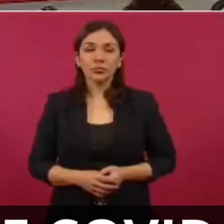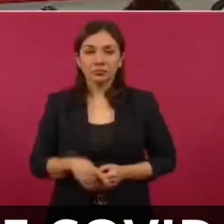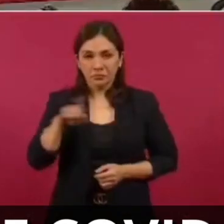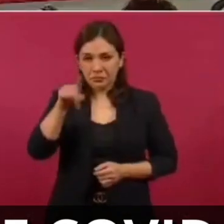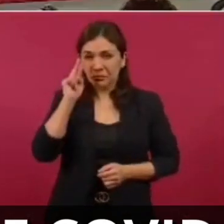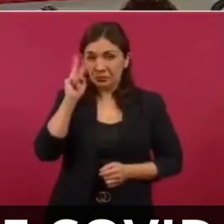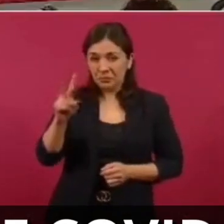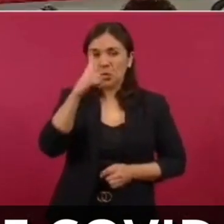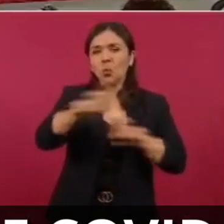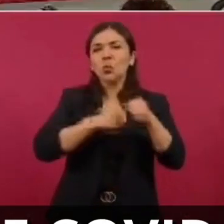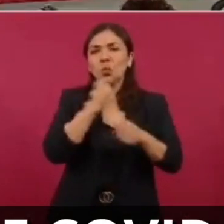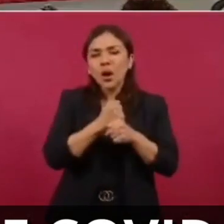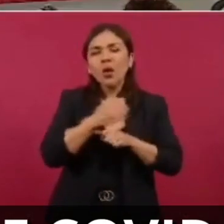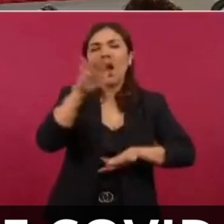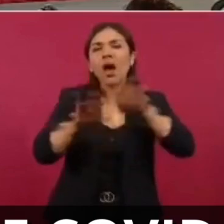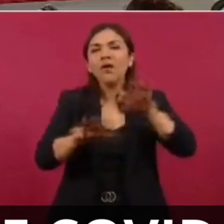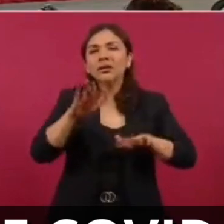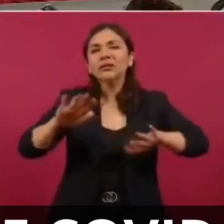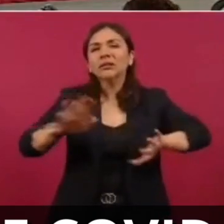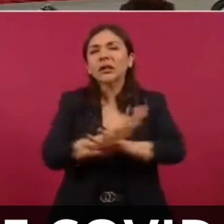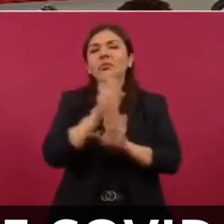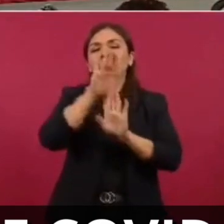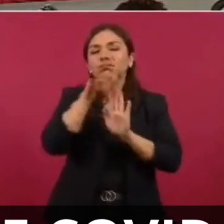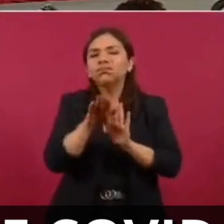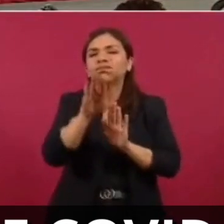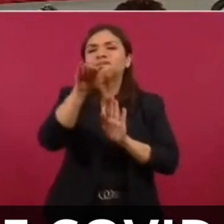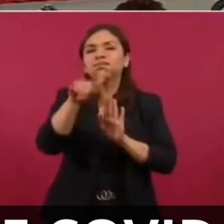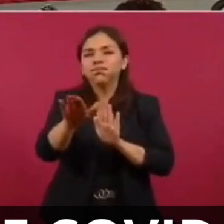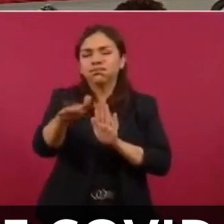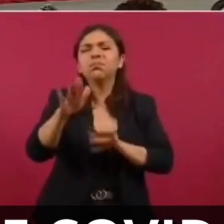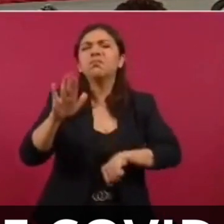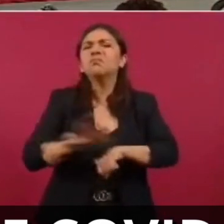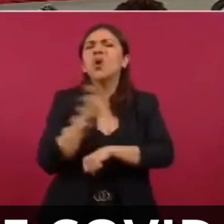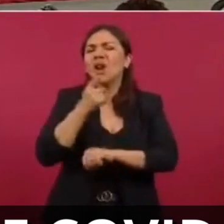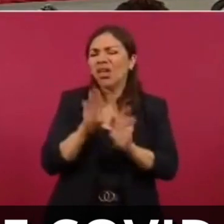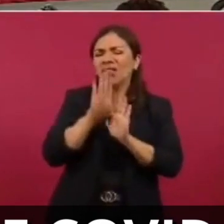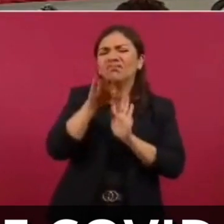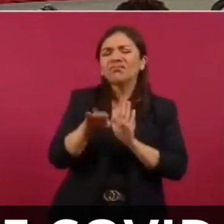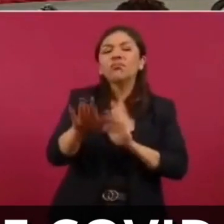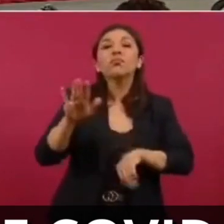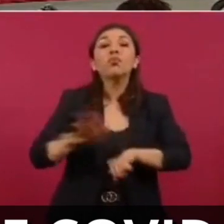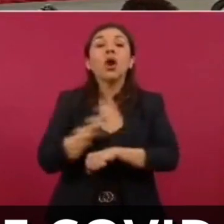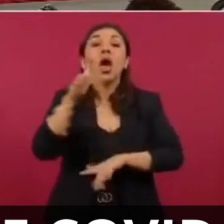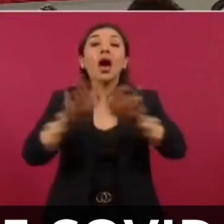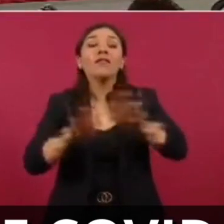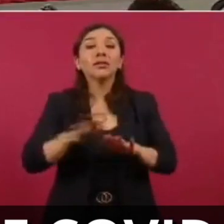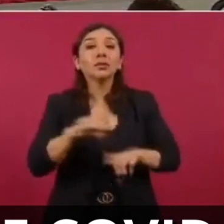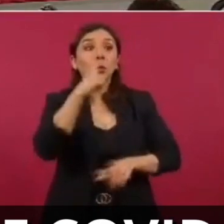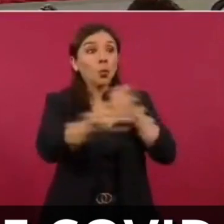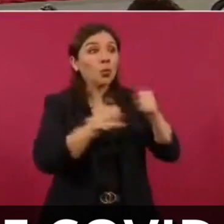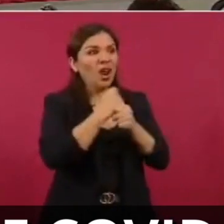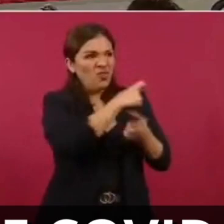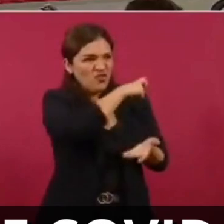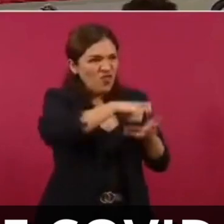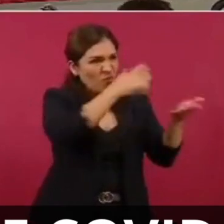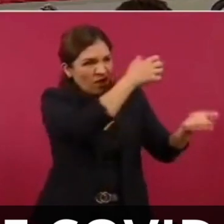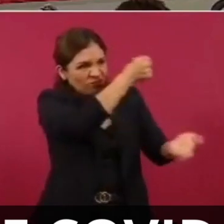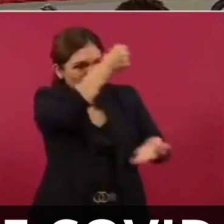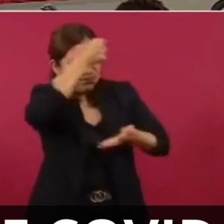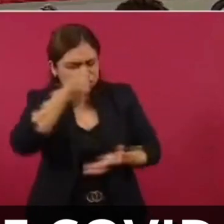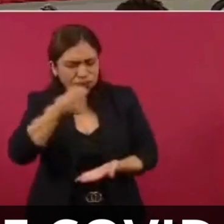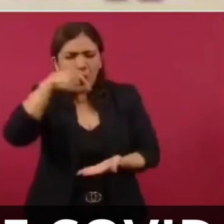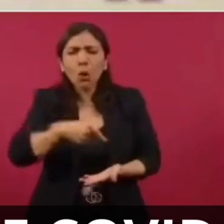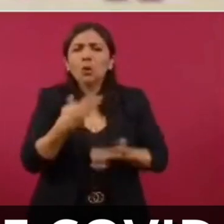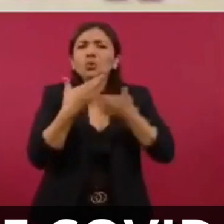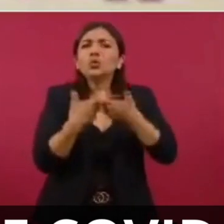se compren más que en otros años. ¿Por qué razón? Porque los excedentes de un año se pueden todavía usar en el siguiente